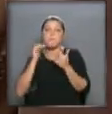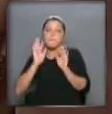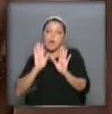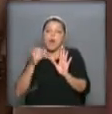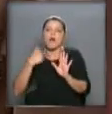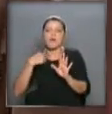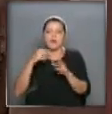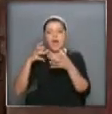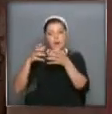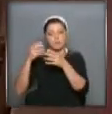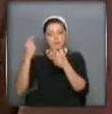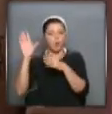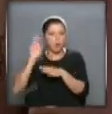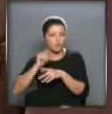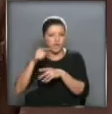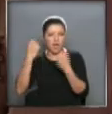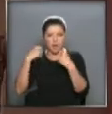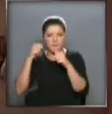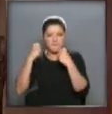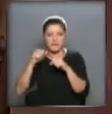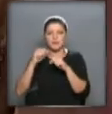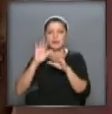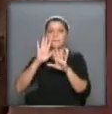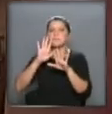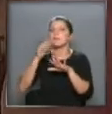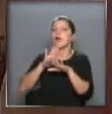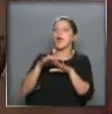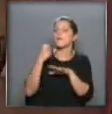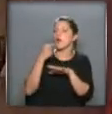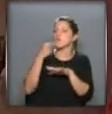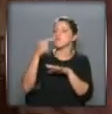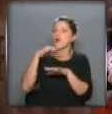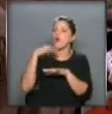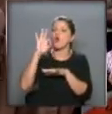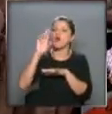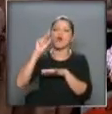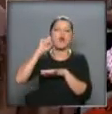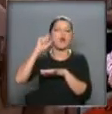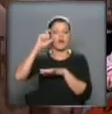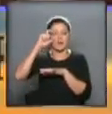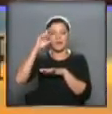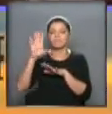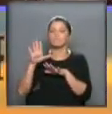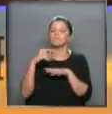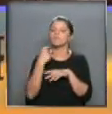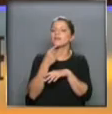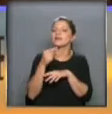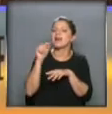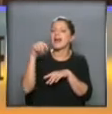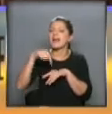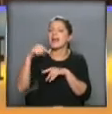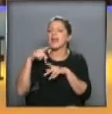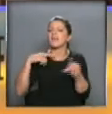para escucharlos en su ensayo aquí general. Pásame con Jorge, que Dani, que quiero hacer una y vamos pregunta a estar más hablando. Sí, cómo no. Jorge, ¿quién es el